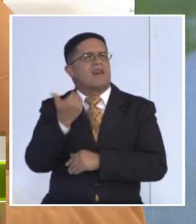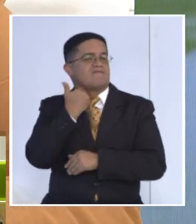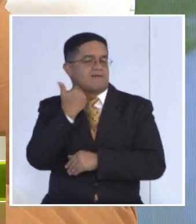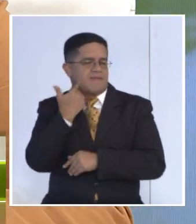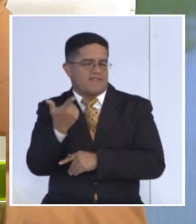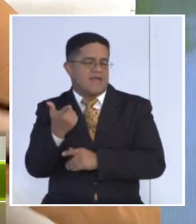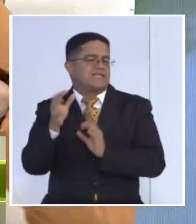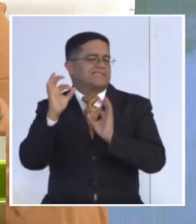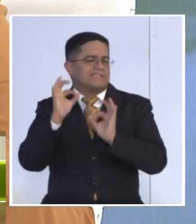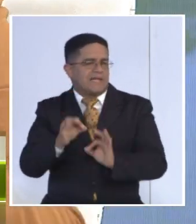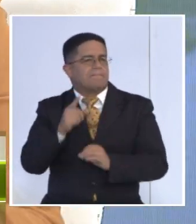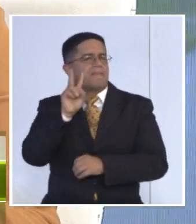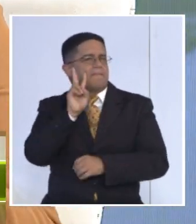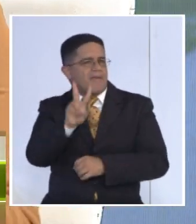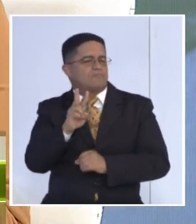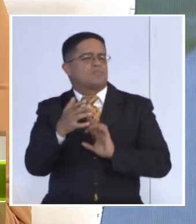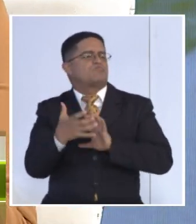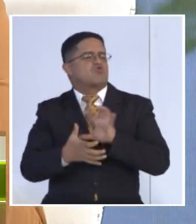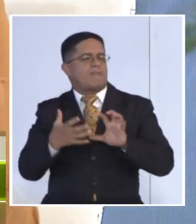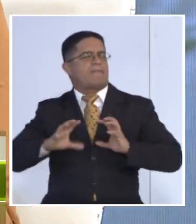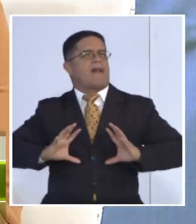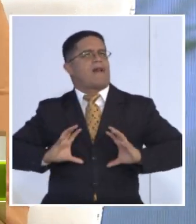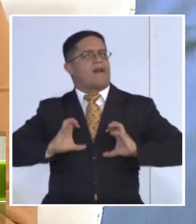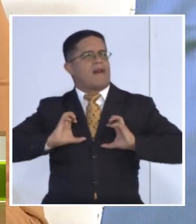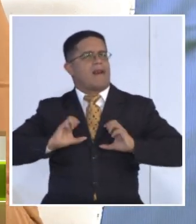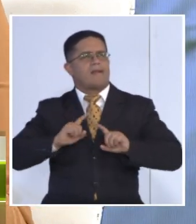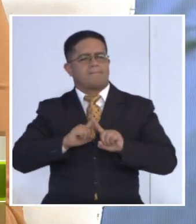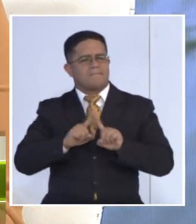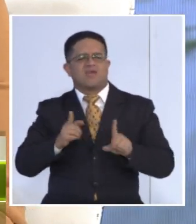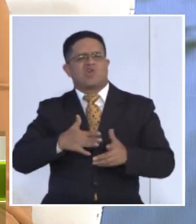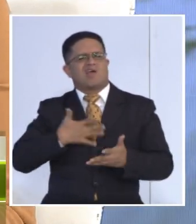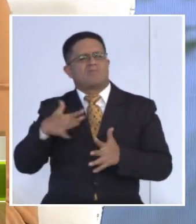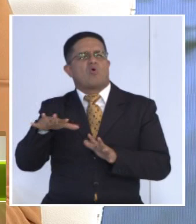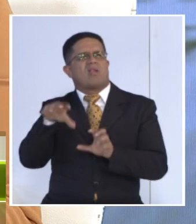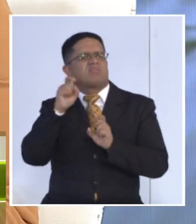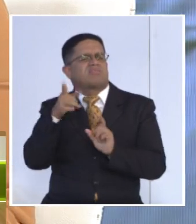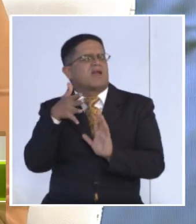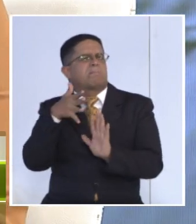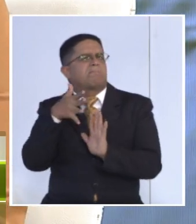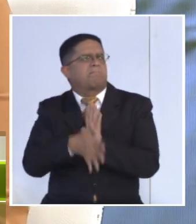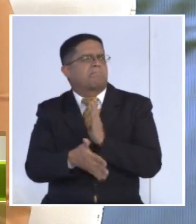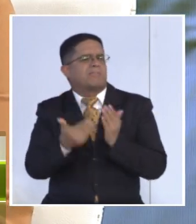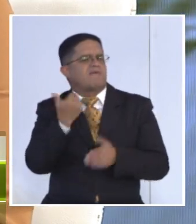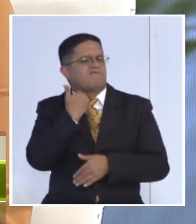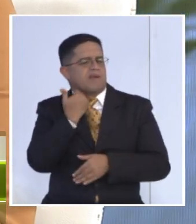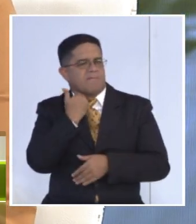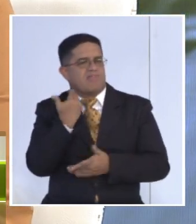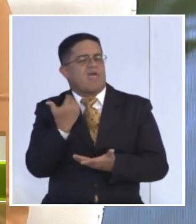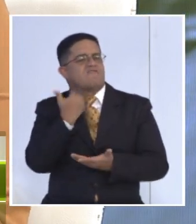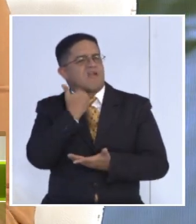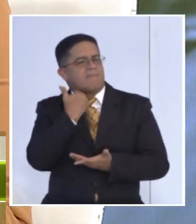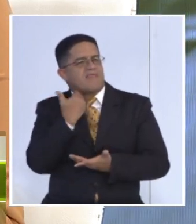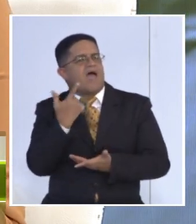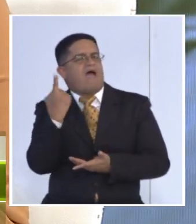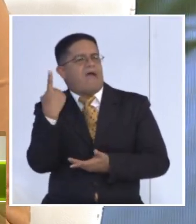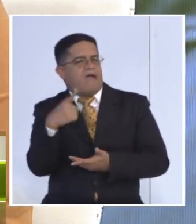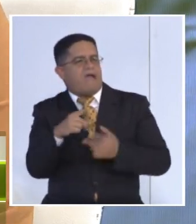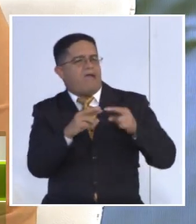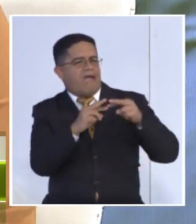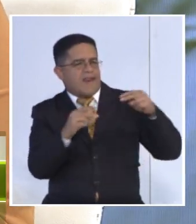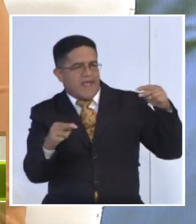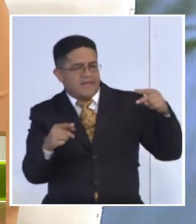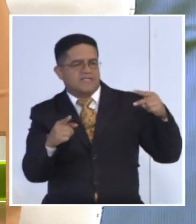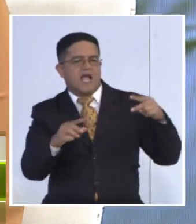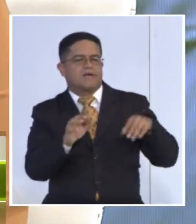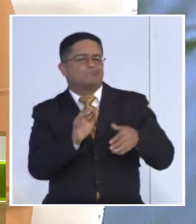a la parte respiratoria, a los pulmones, pero queremos entender un poco de qué se trata. ¿Realmente es una enfermedad genética? Así es. ¿Se